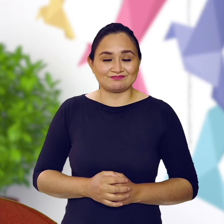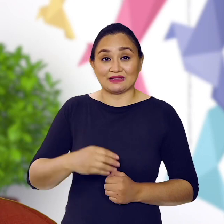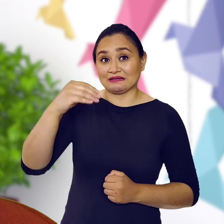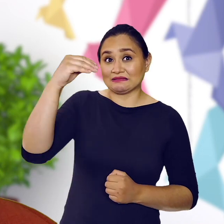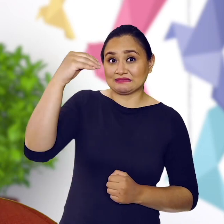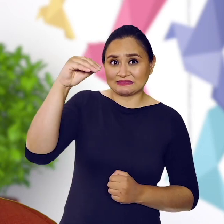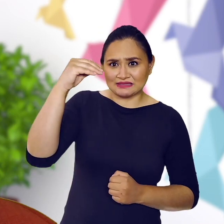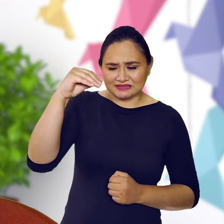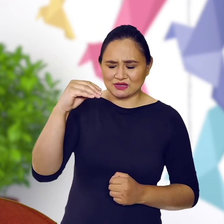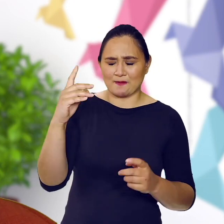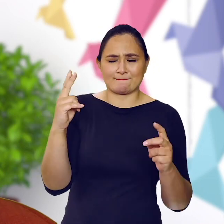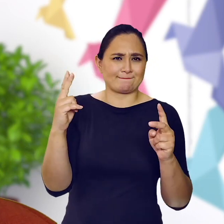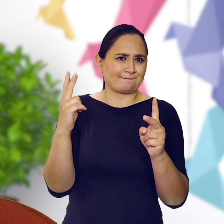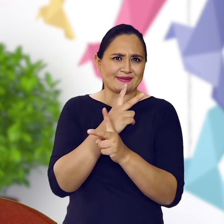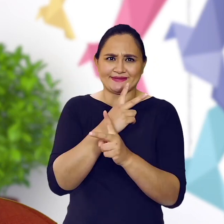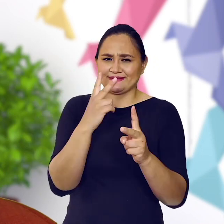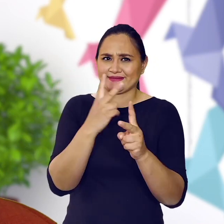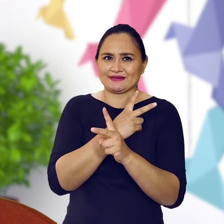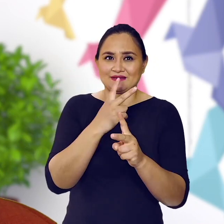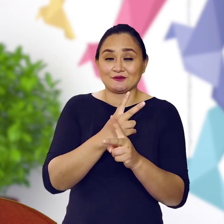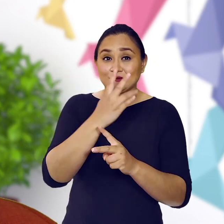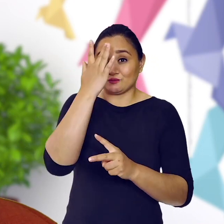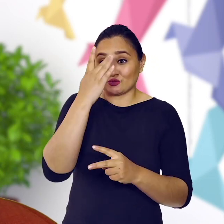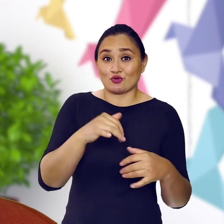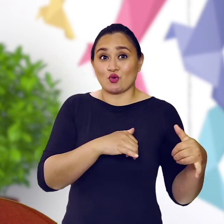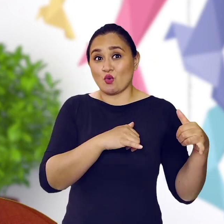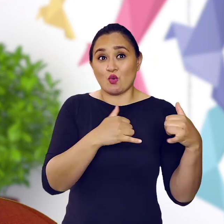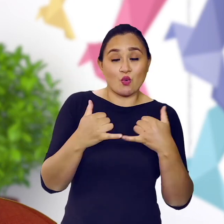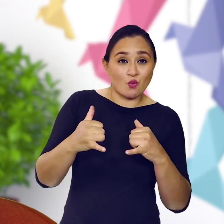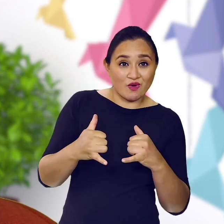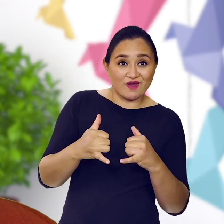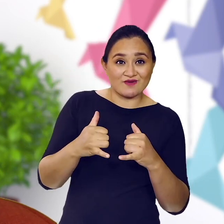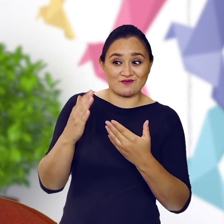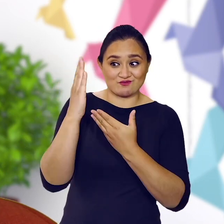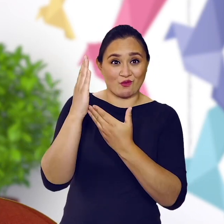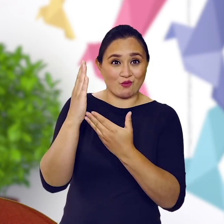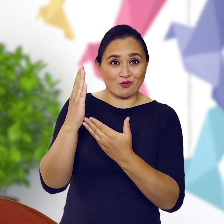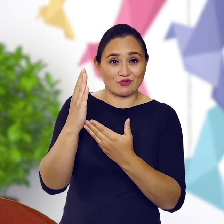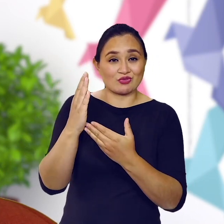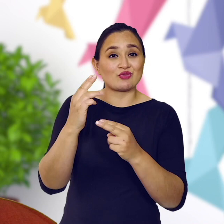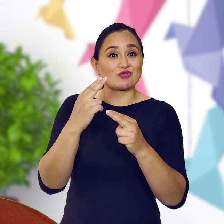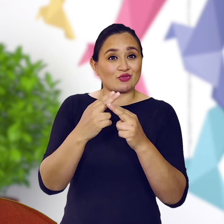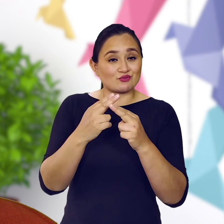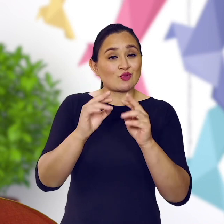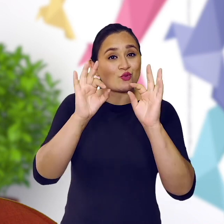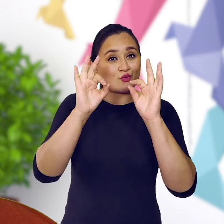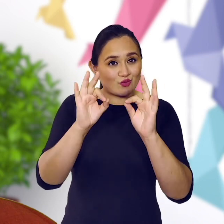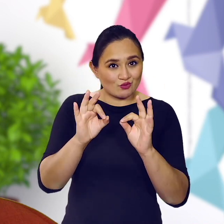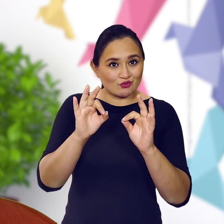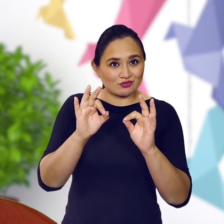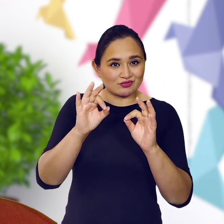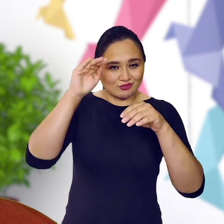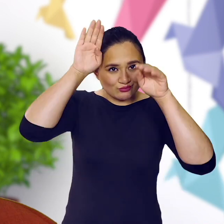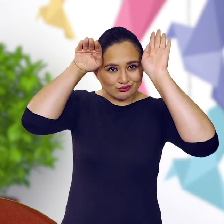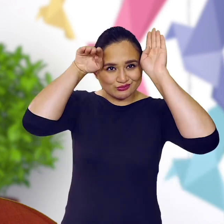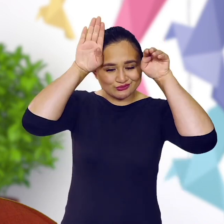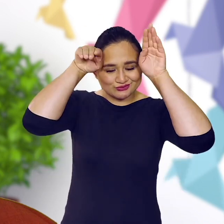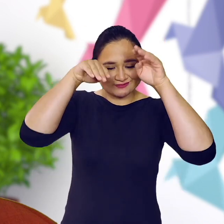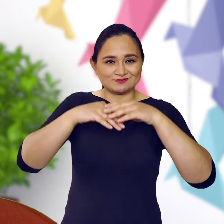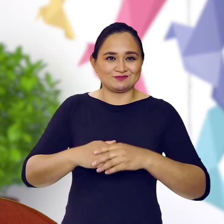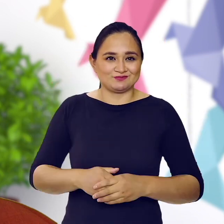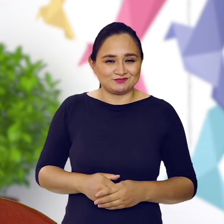Los recreos eran incluso peores, porque el juego que estaba de moda se llamaba, precisamente, el